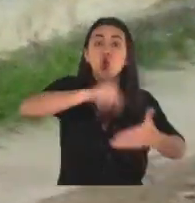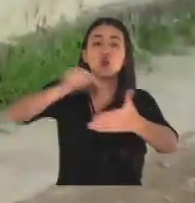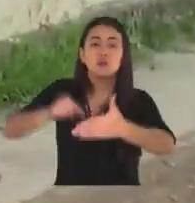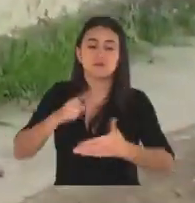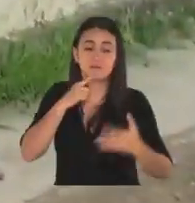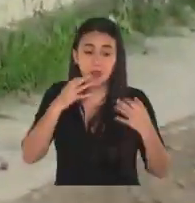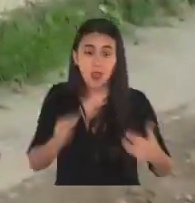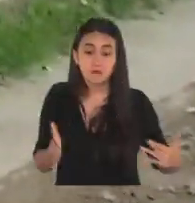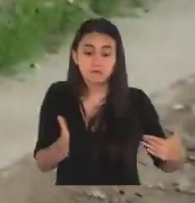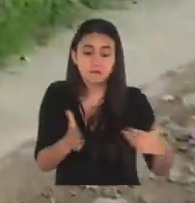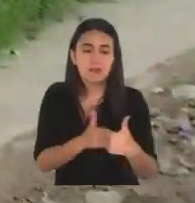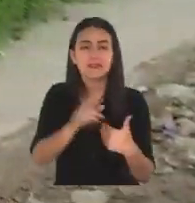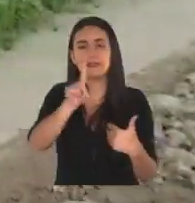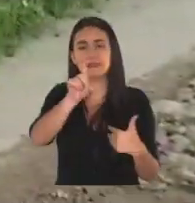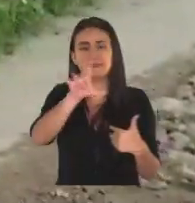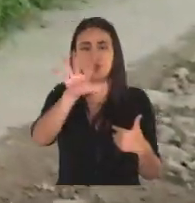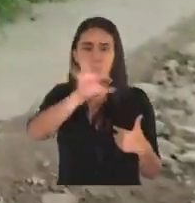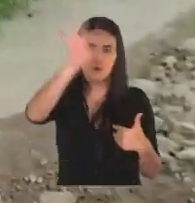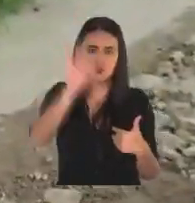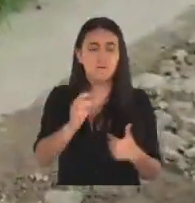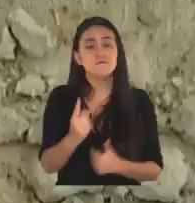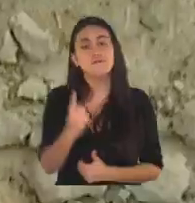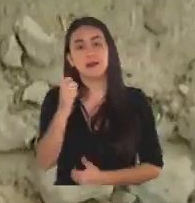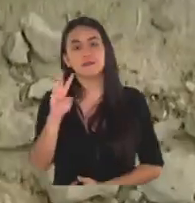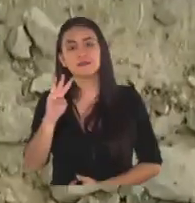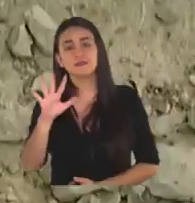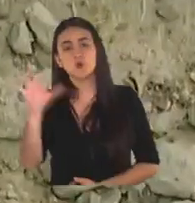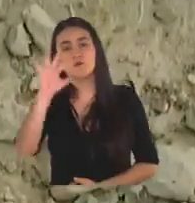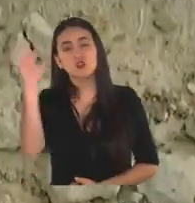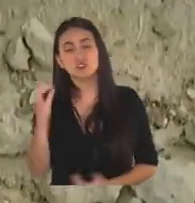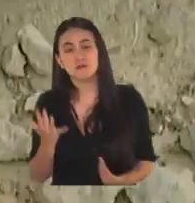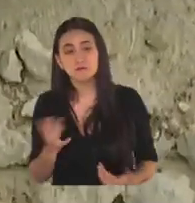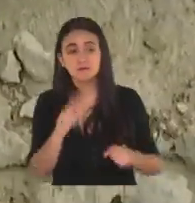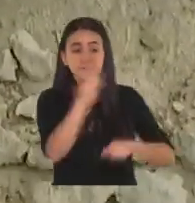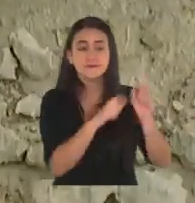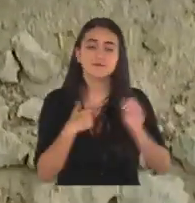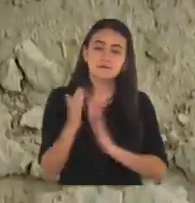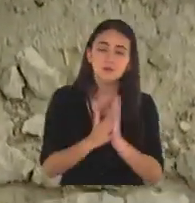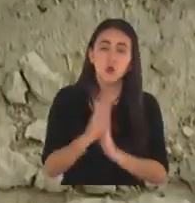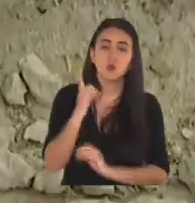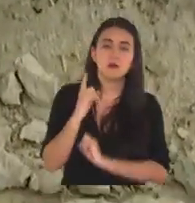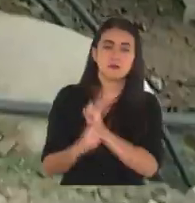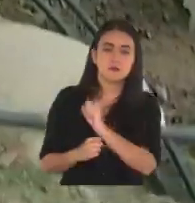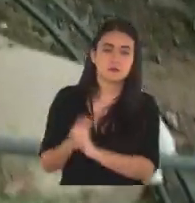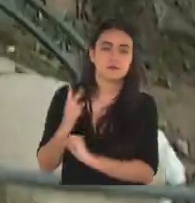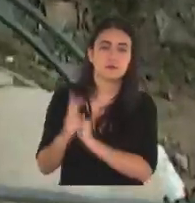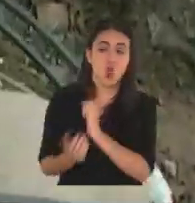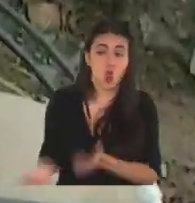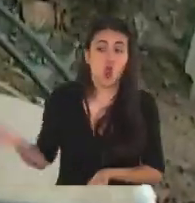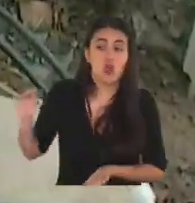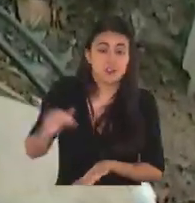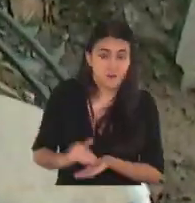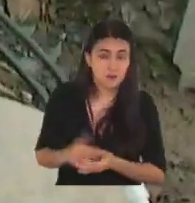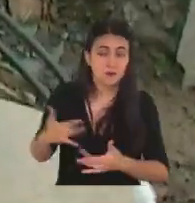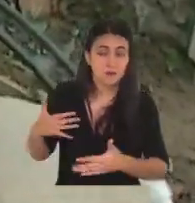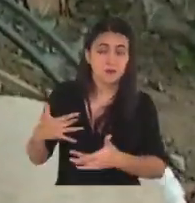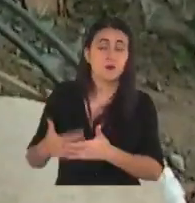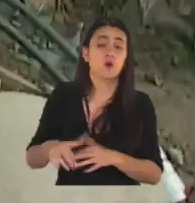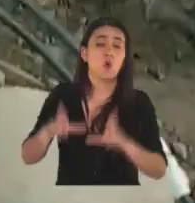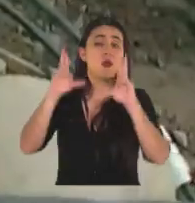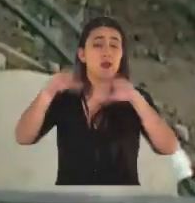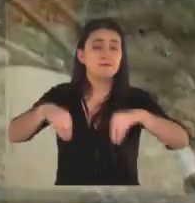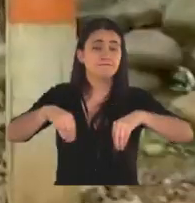del 65%. Sin embargo, los habitantes esperan que no sigan pasando los años para que se les cumpla el milagrito de tener agua